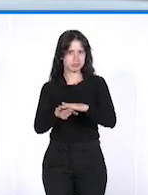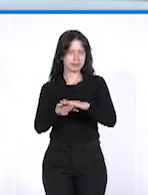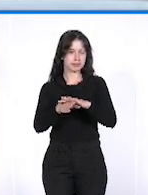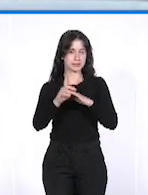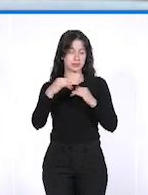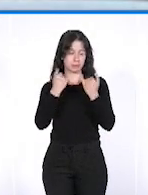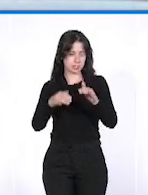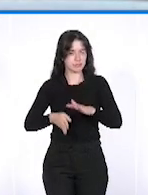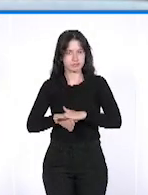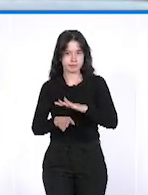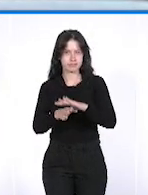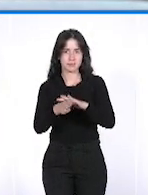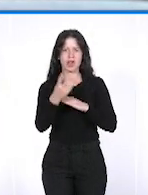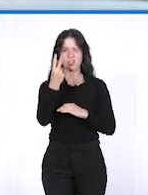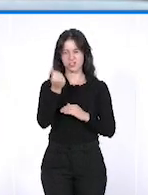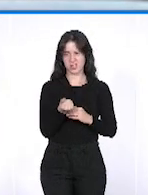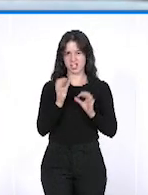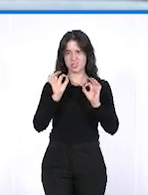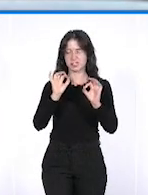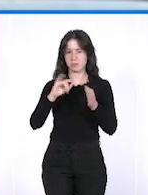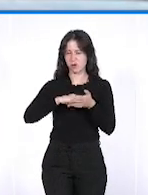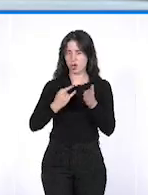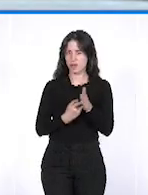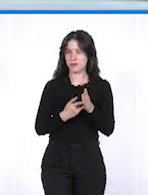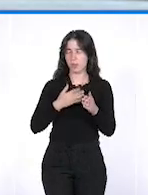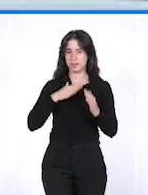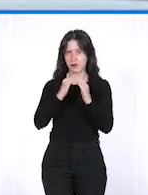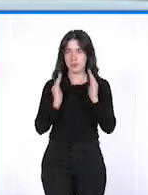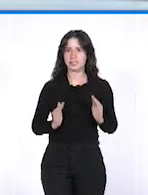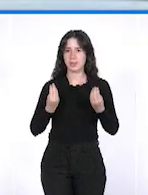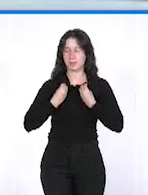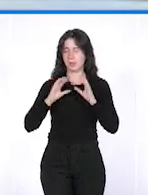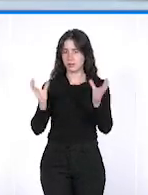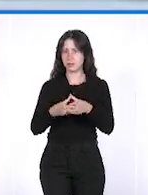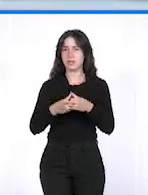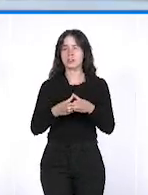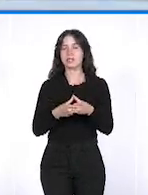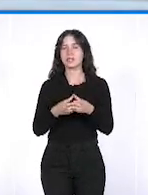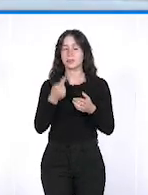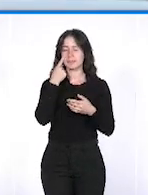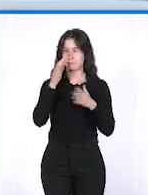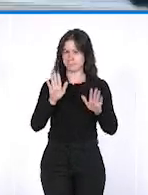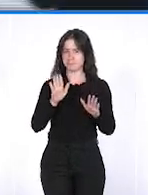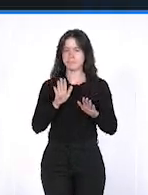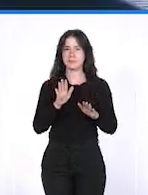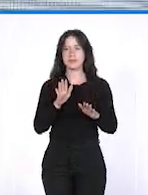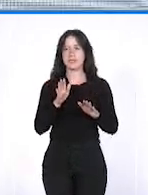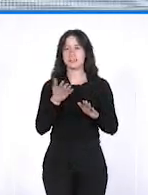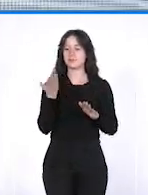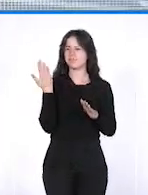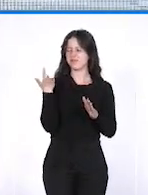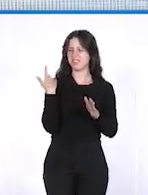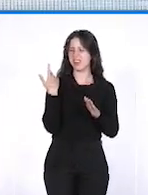encuentro de de dos días del proyecto mi casa una vida en comunidad fijaros cuando recibimos las